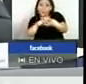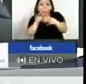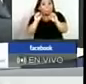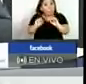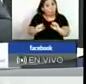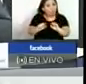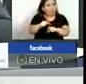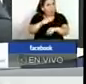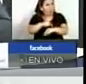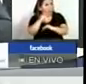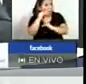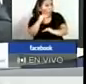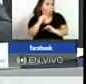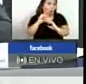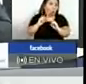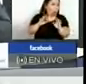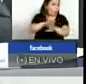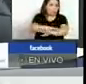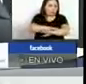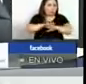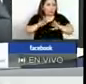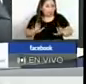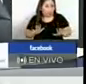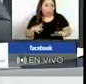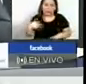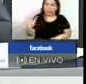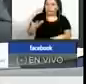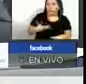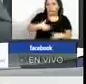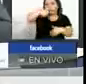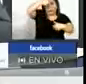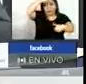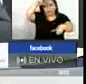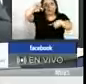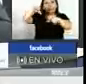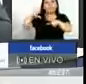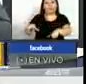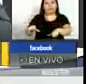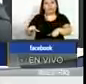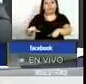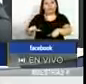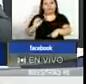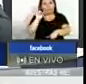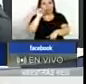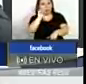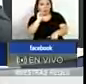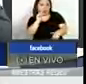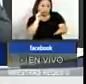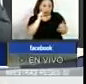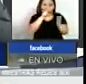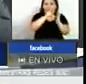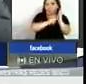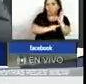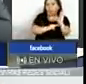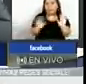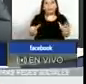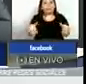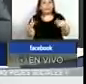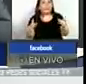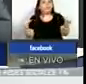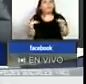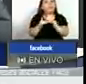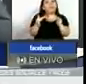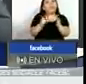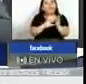indefinida. Nosotros como planteamos en su momento, no damos aval de carácter administrativo a un planteamiento de eso, porque también debe